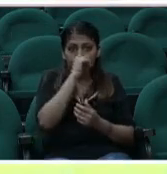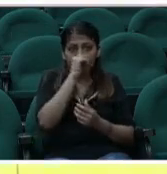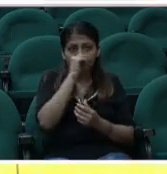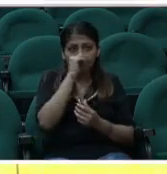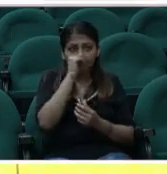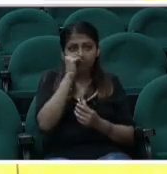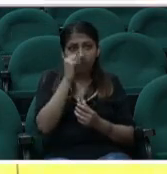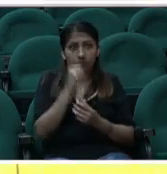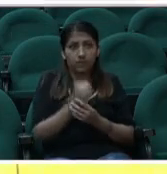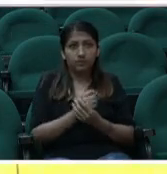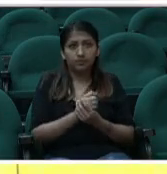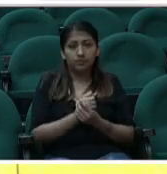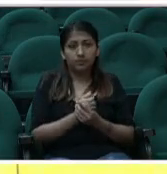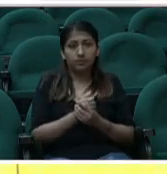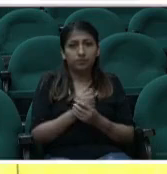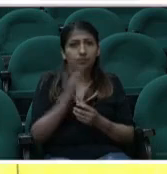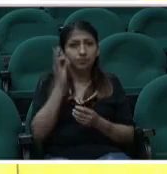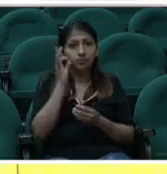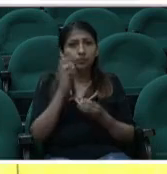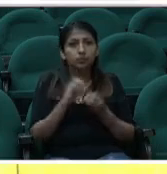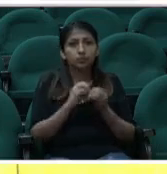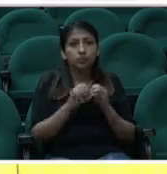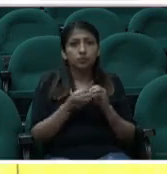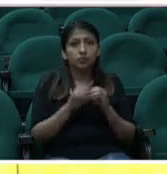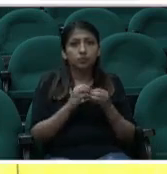candidata en helmand